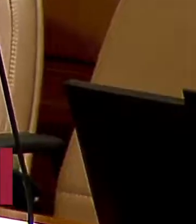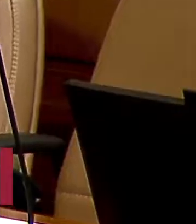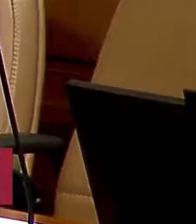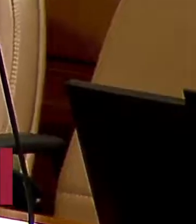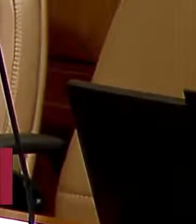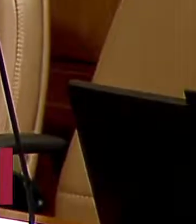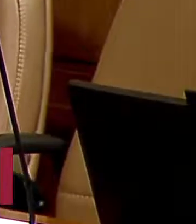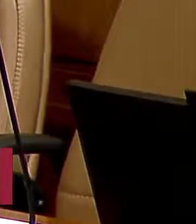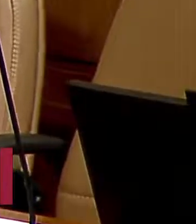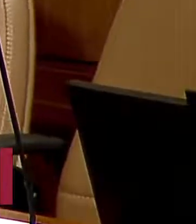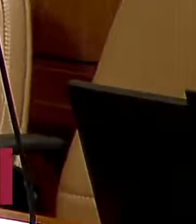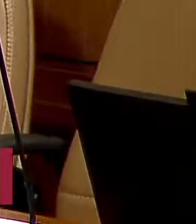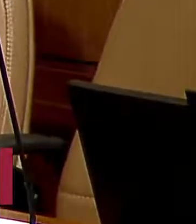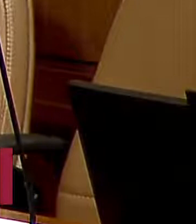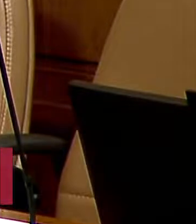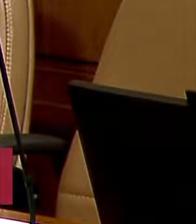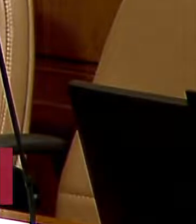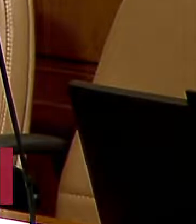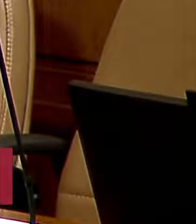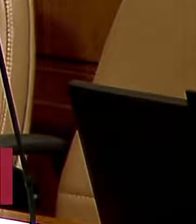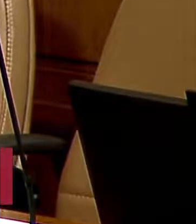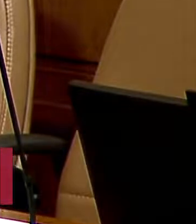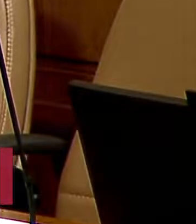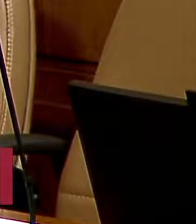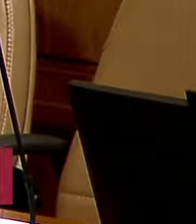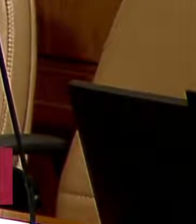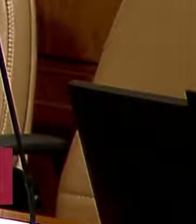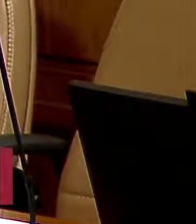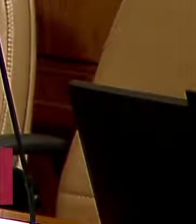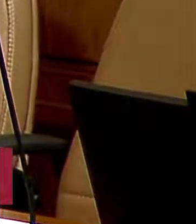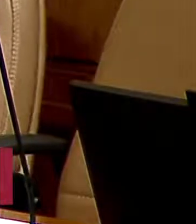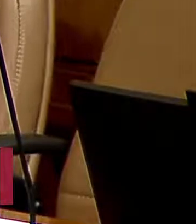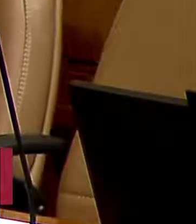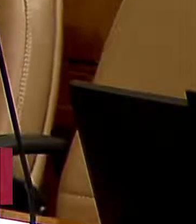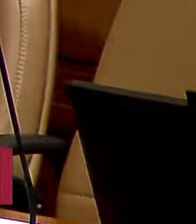Muchas gracias, presidenta. Ella perdió la costumbre de hablar más de 2 minutos.